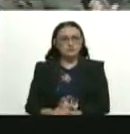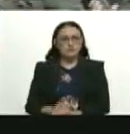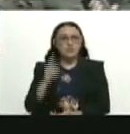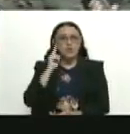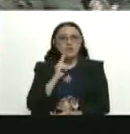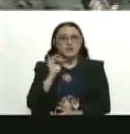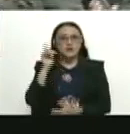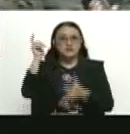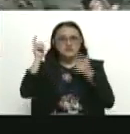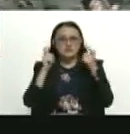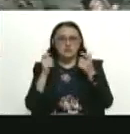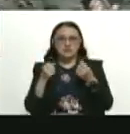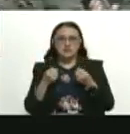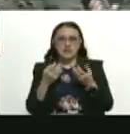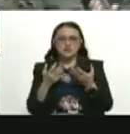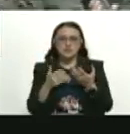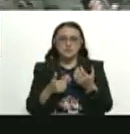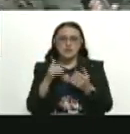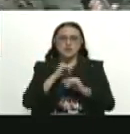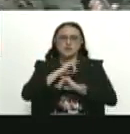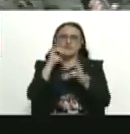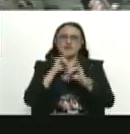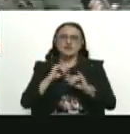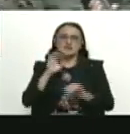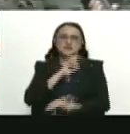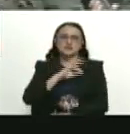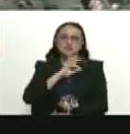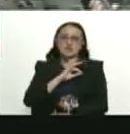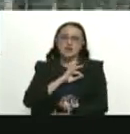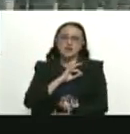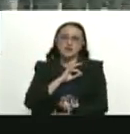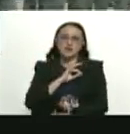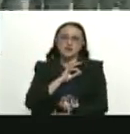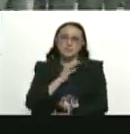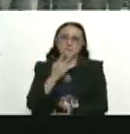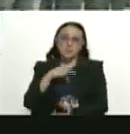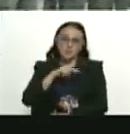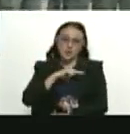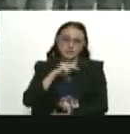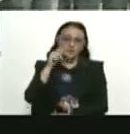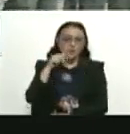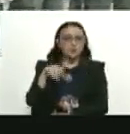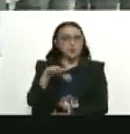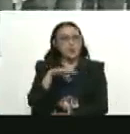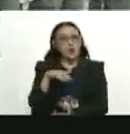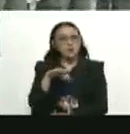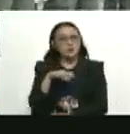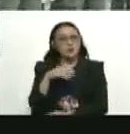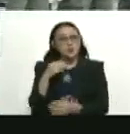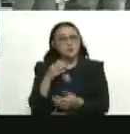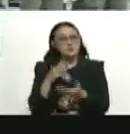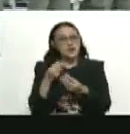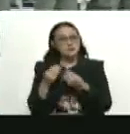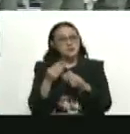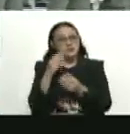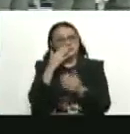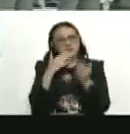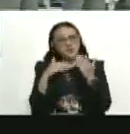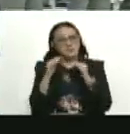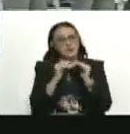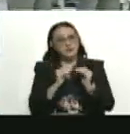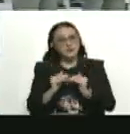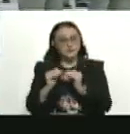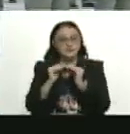Chávez, garantizando la mayor suma de felicidad social posible para nuestro pueblo y contribuir siempre a la